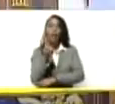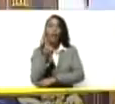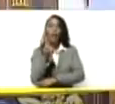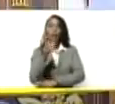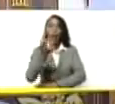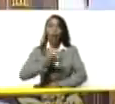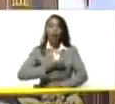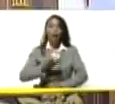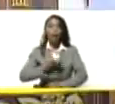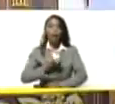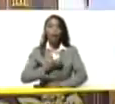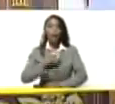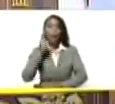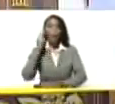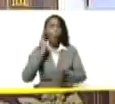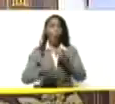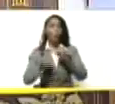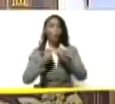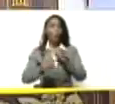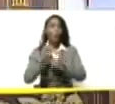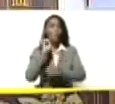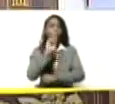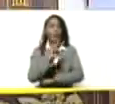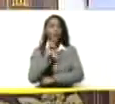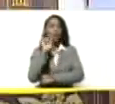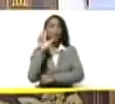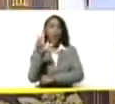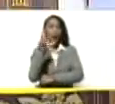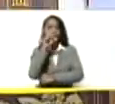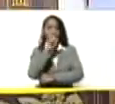fenómeno económico